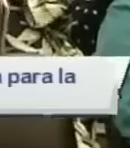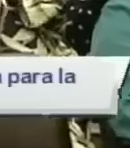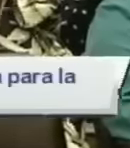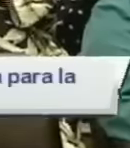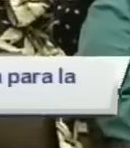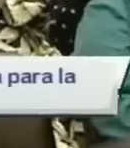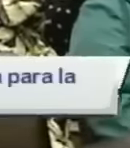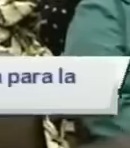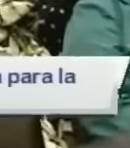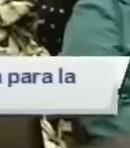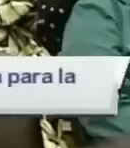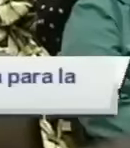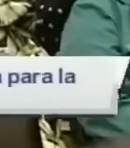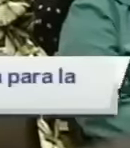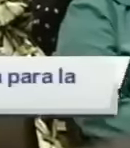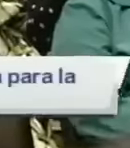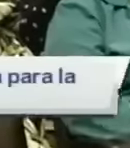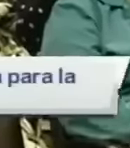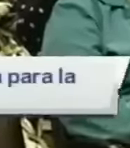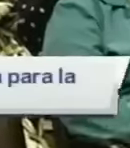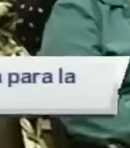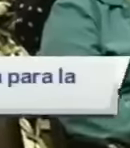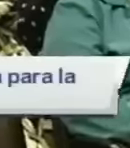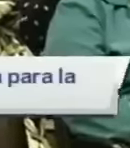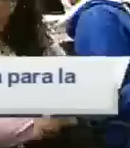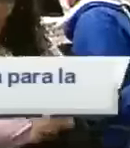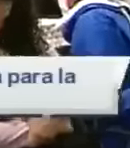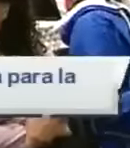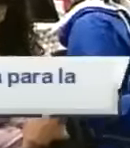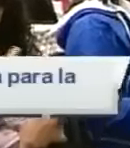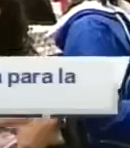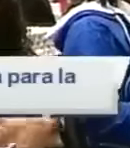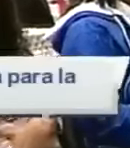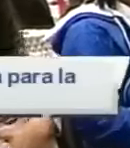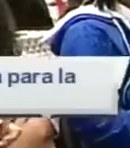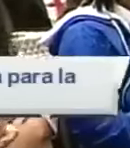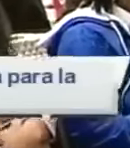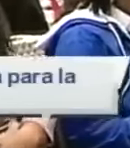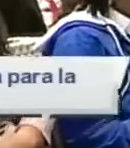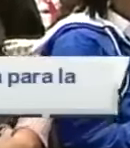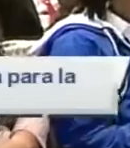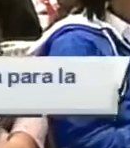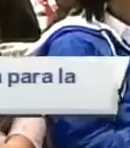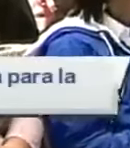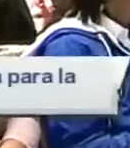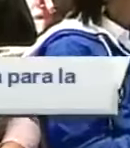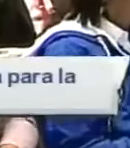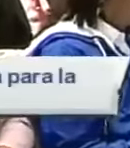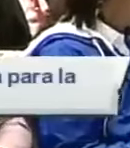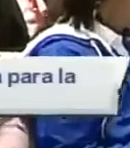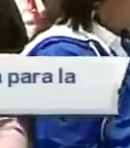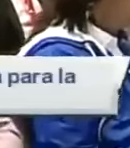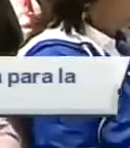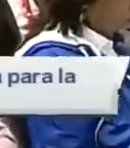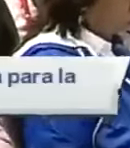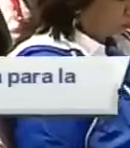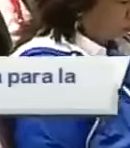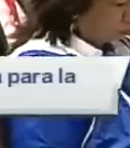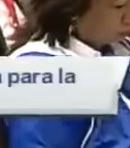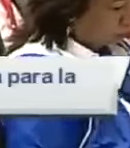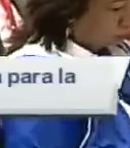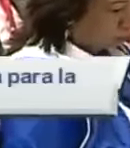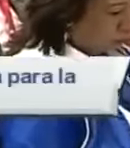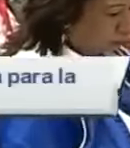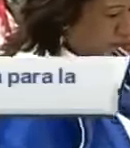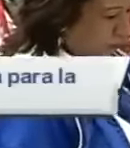llaman, Arijuna, llaman civilización. Bueno, no están aquí, pero podemos conectarnos por esta vía.